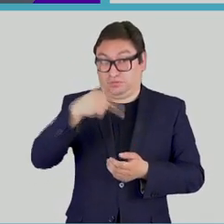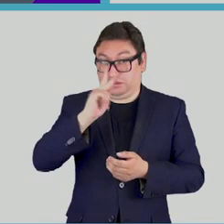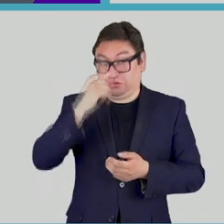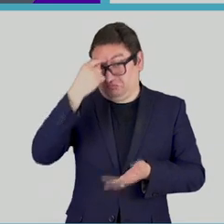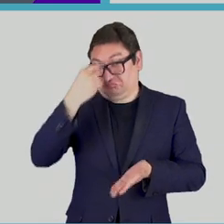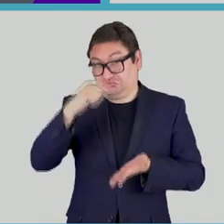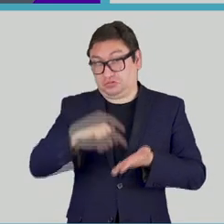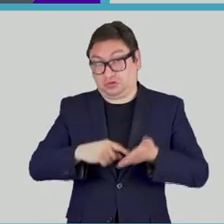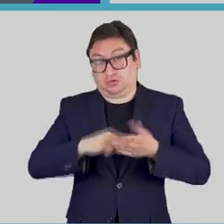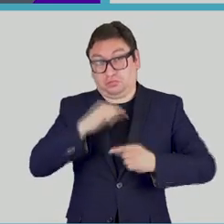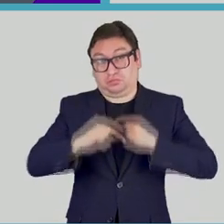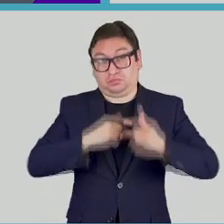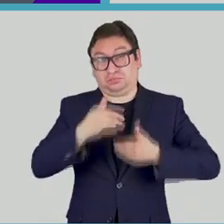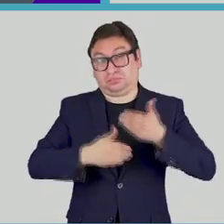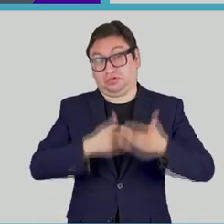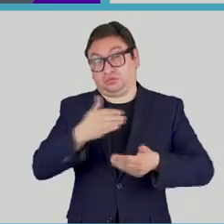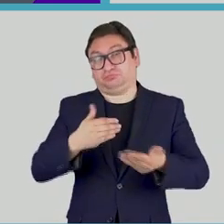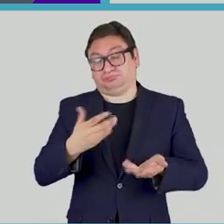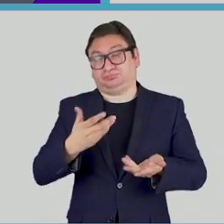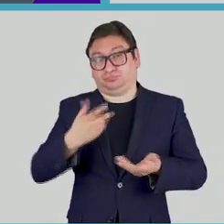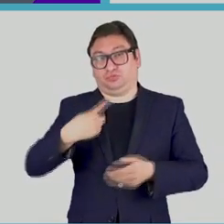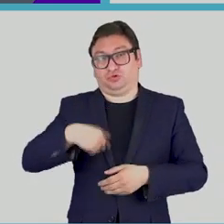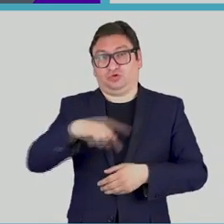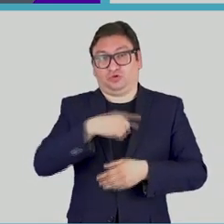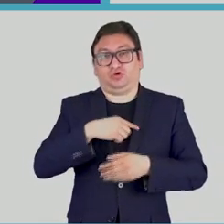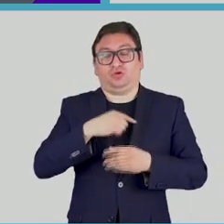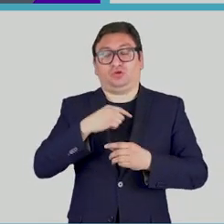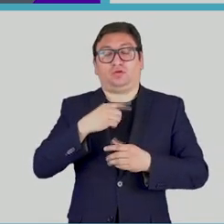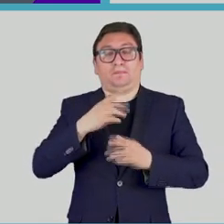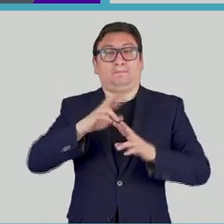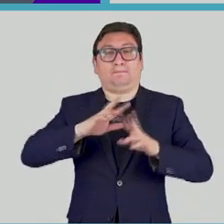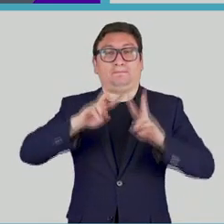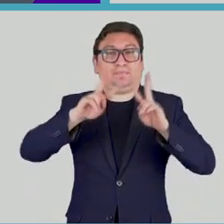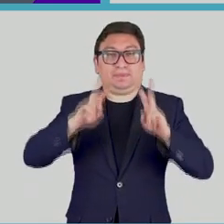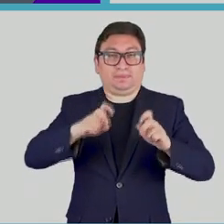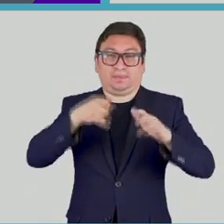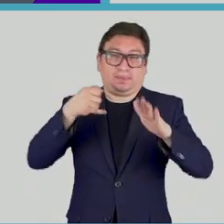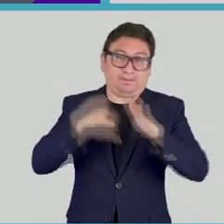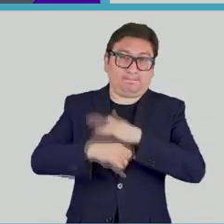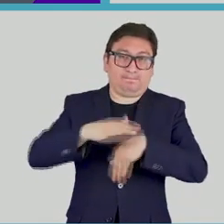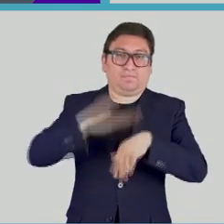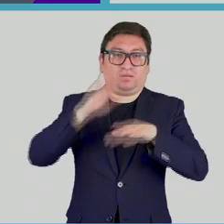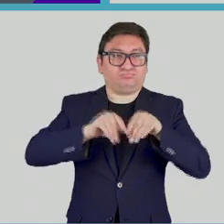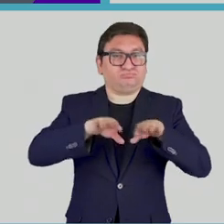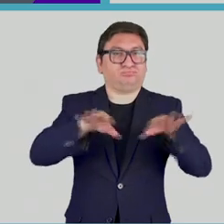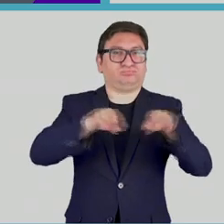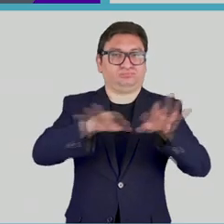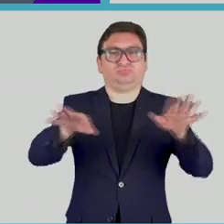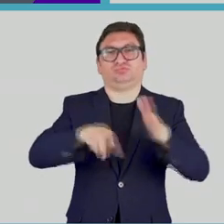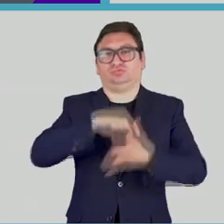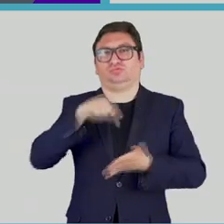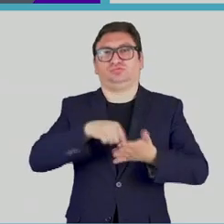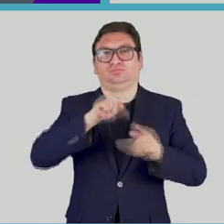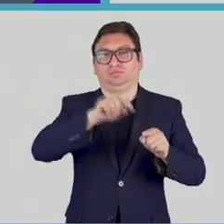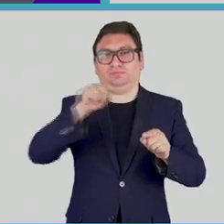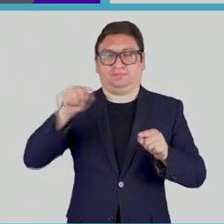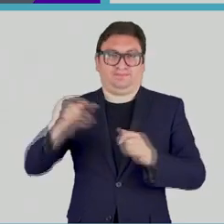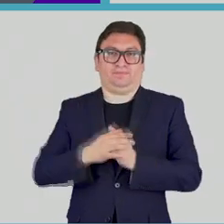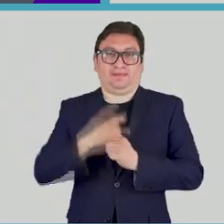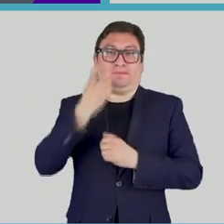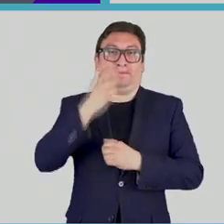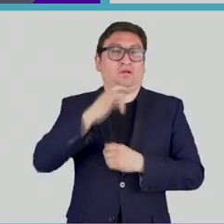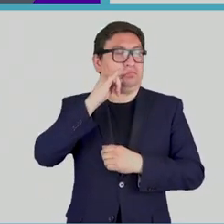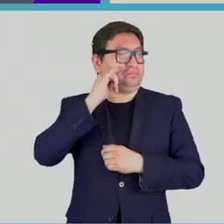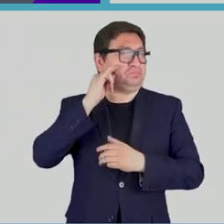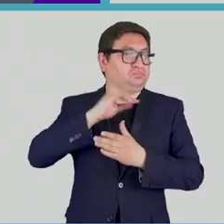creo que cada vez estamos pues metiéndonos a todos los lugares Justo a esta falta